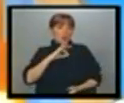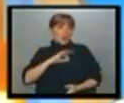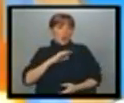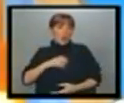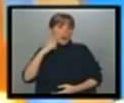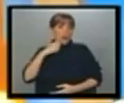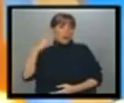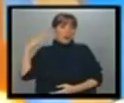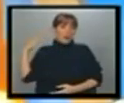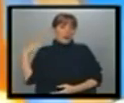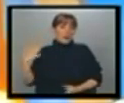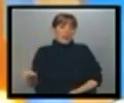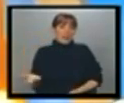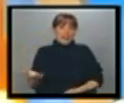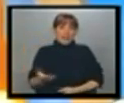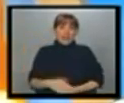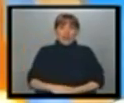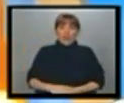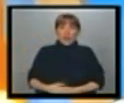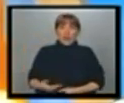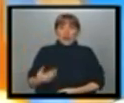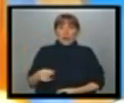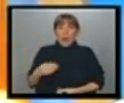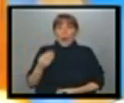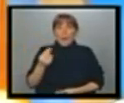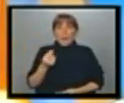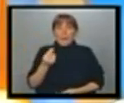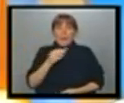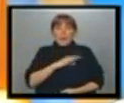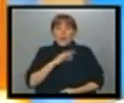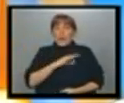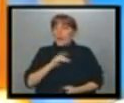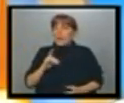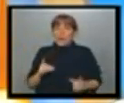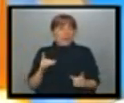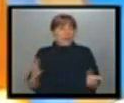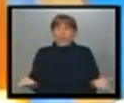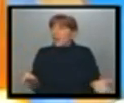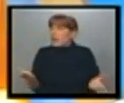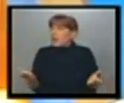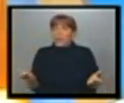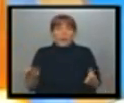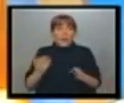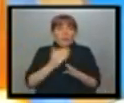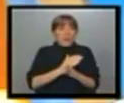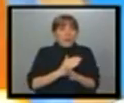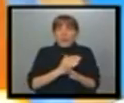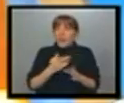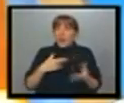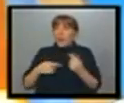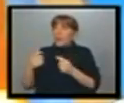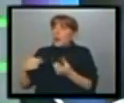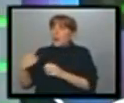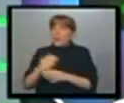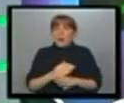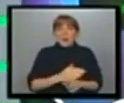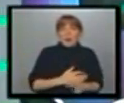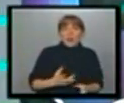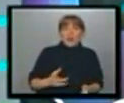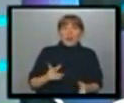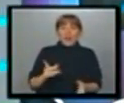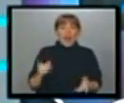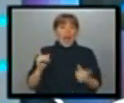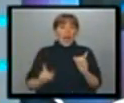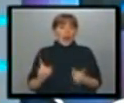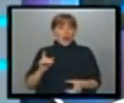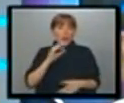real, está cayendo un 15%. Vos con la misma plata te puedes comprar menos kilos de pan que antes. Claro, y además hay muchos salarios que son viejos, ¿no? Paritarias que todavía